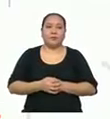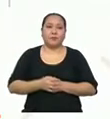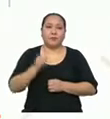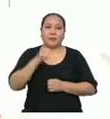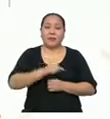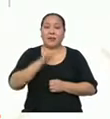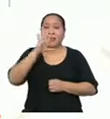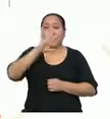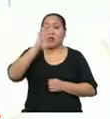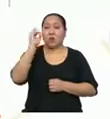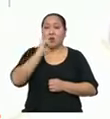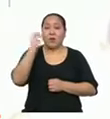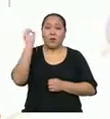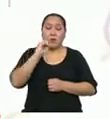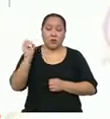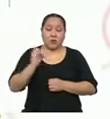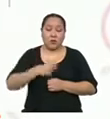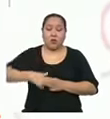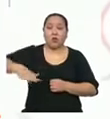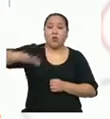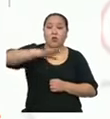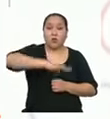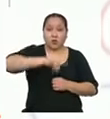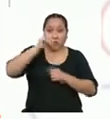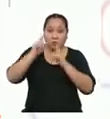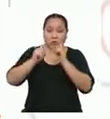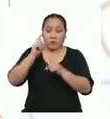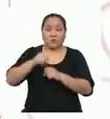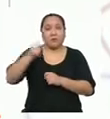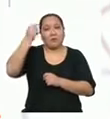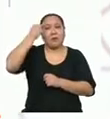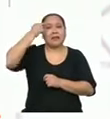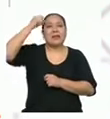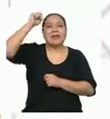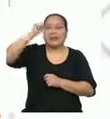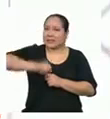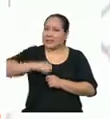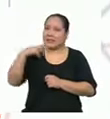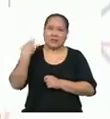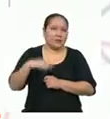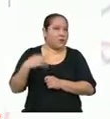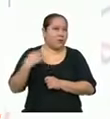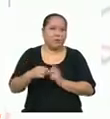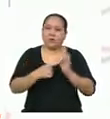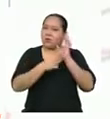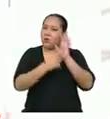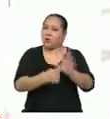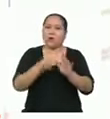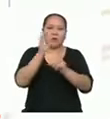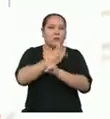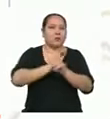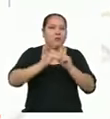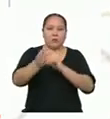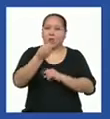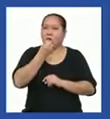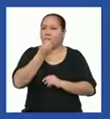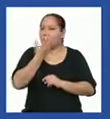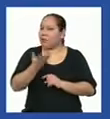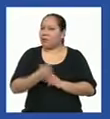el 50% de la muestra opina que la gastronomía peruana siempre es considerada una expresión cultural.